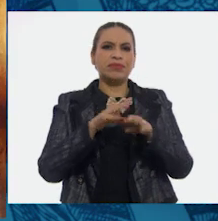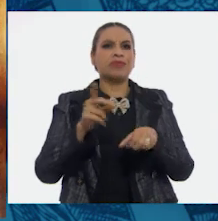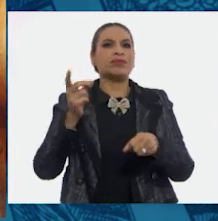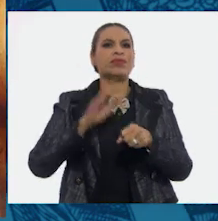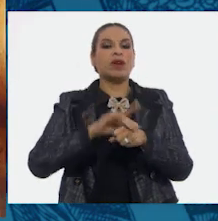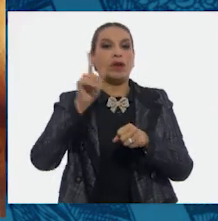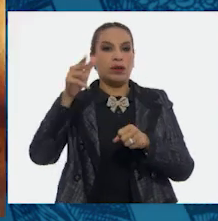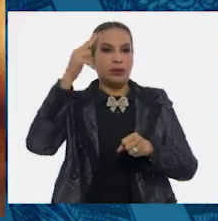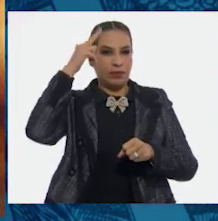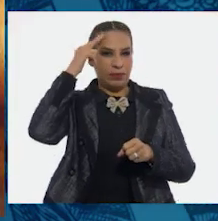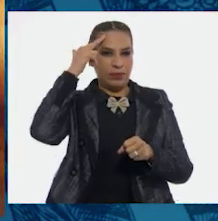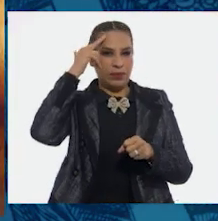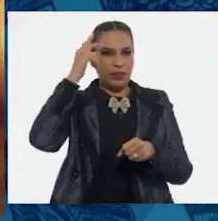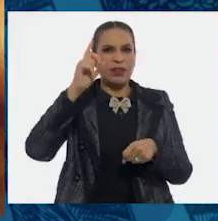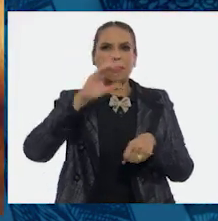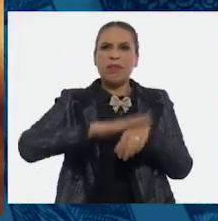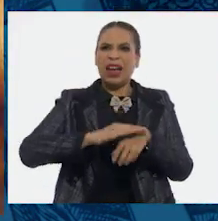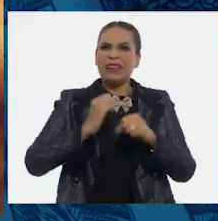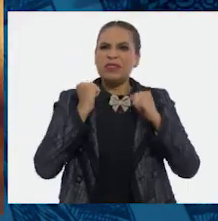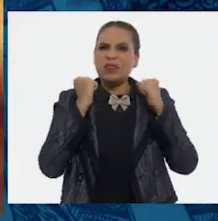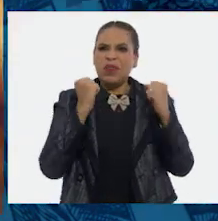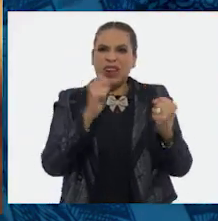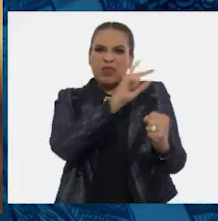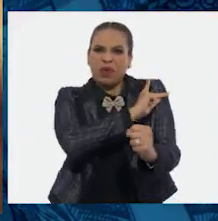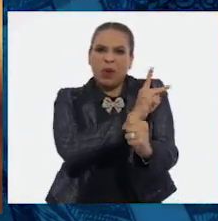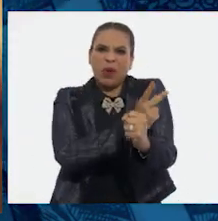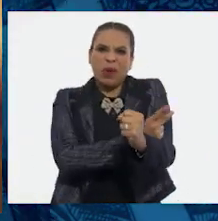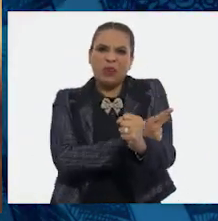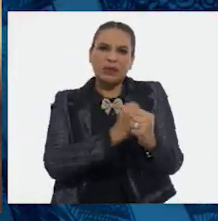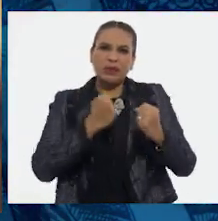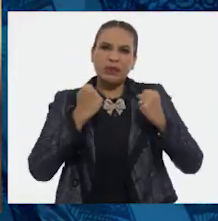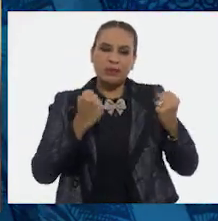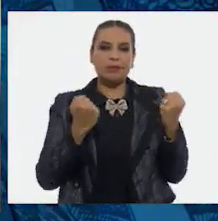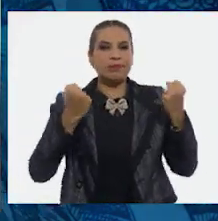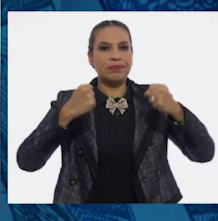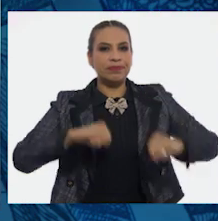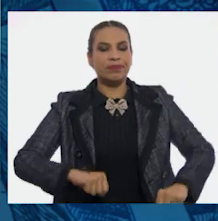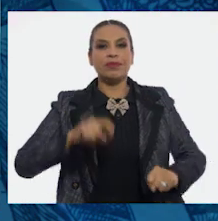Díaz se fue haciendo cada vez más poderoso